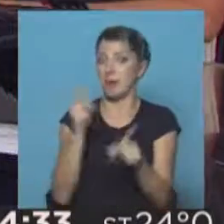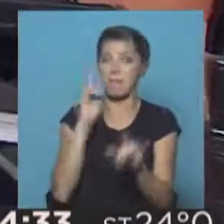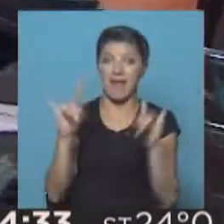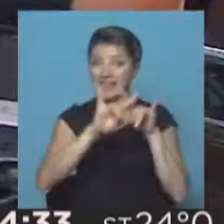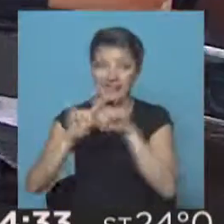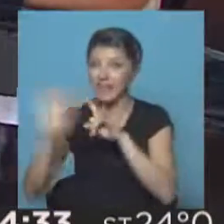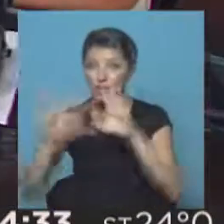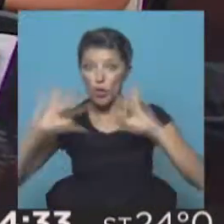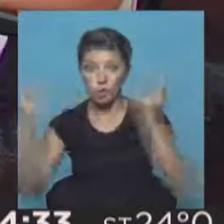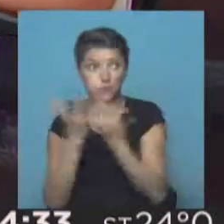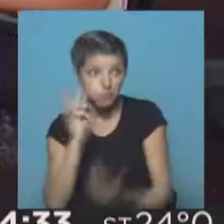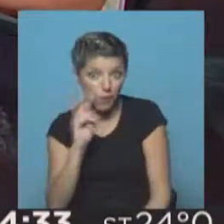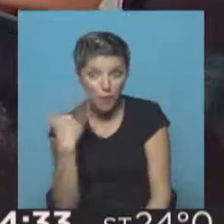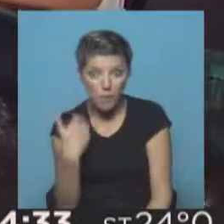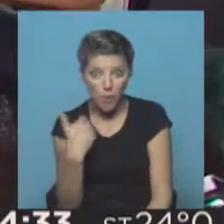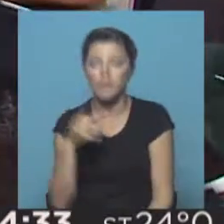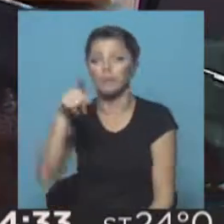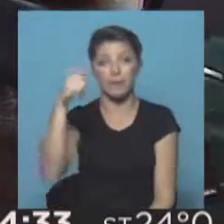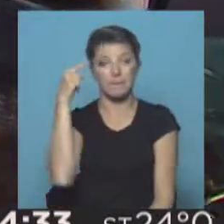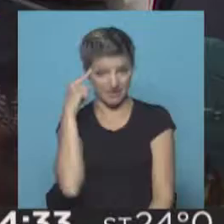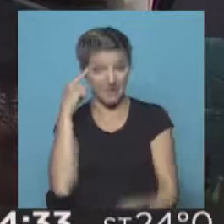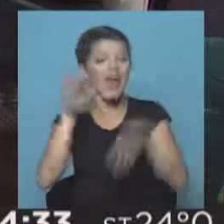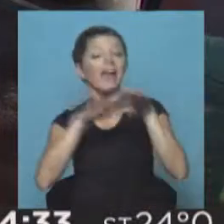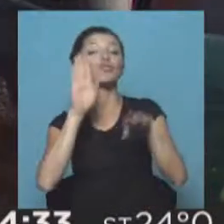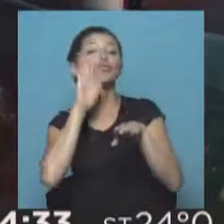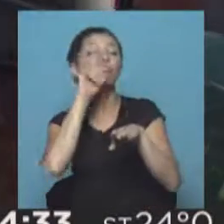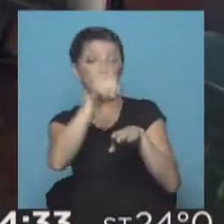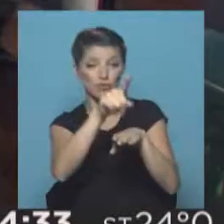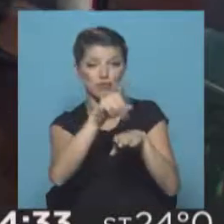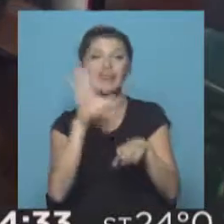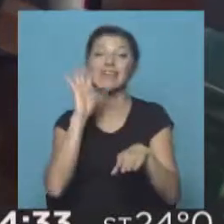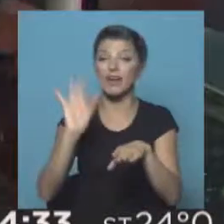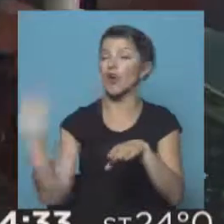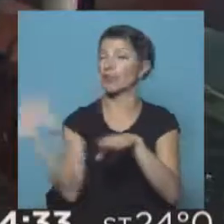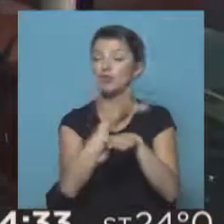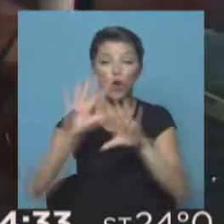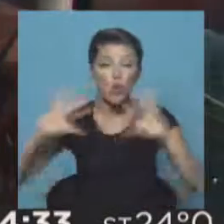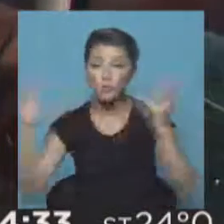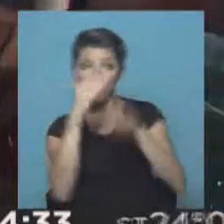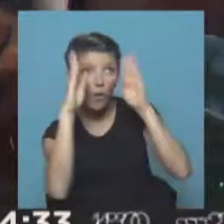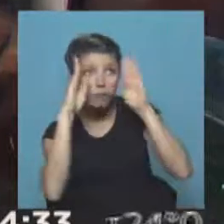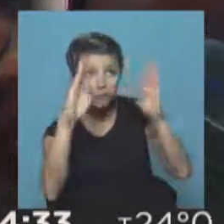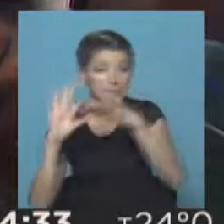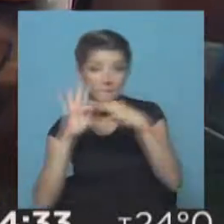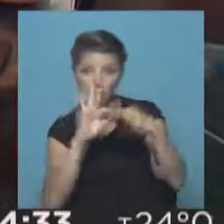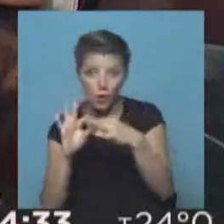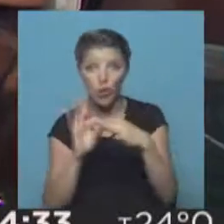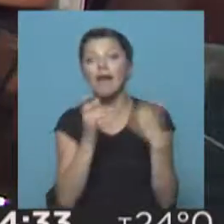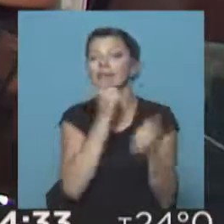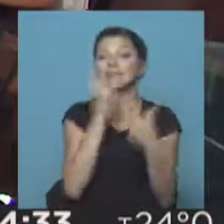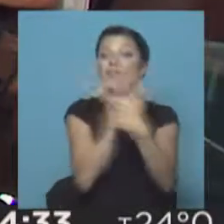ver en todo el mundo, porque convengamos que lo que pasa en Estados Unidos en general es algo que influye en todo el mundo. Entonces, quien vaya a ganar,